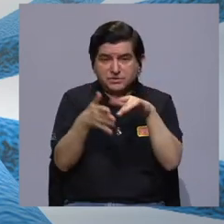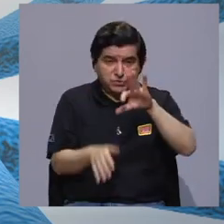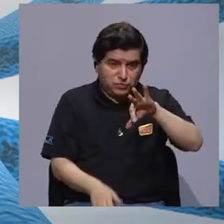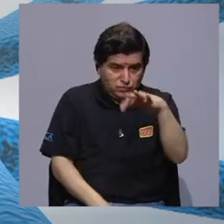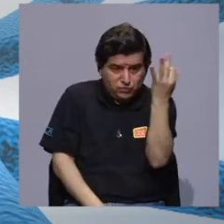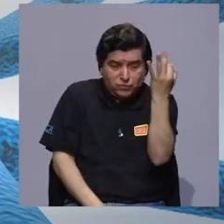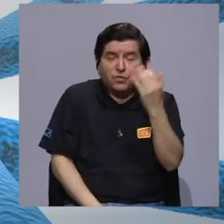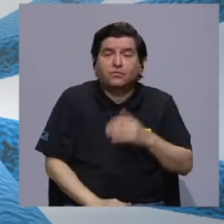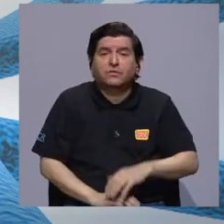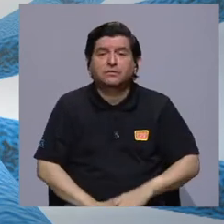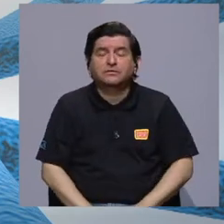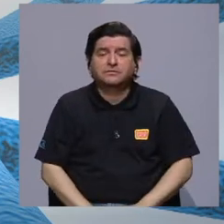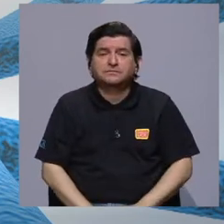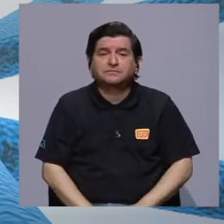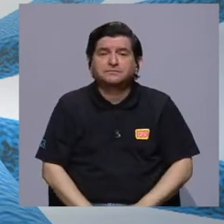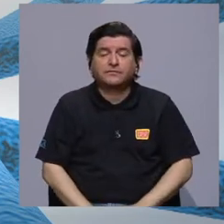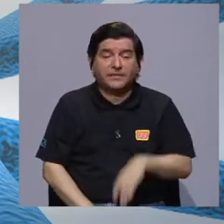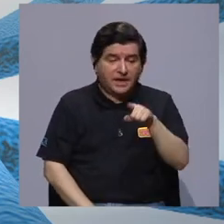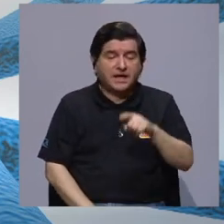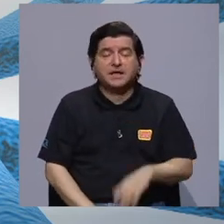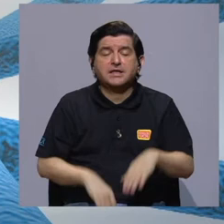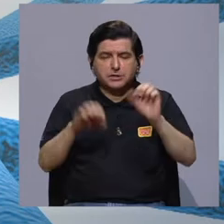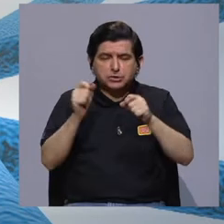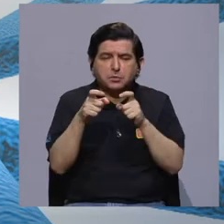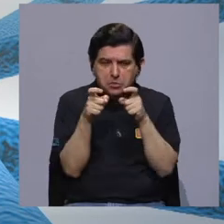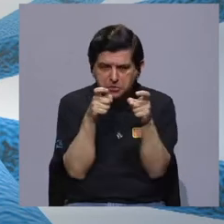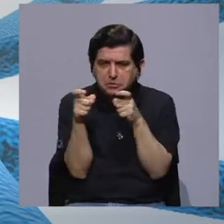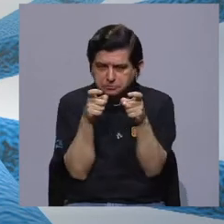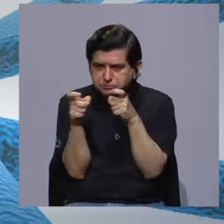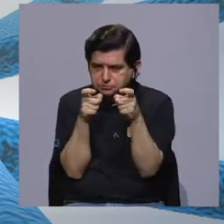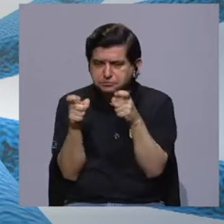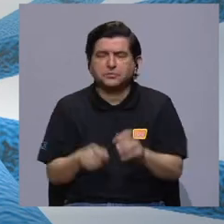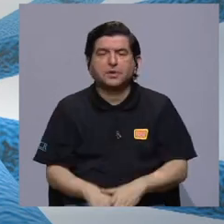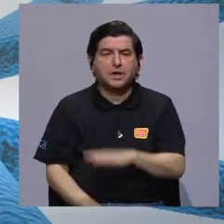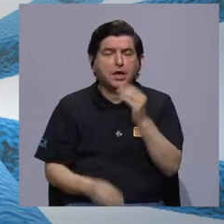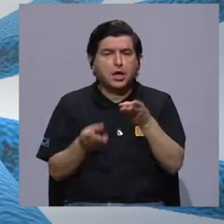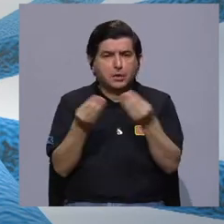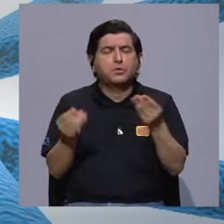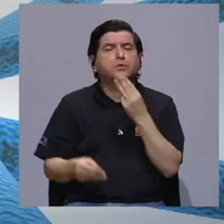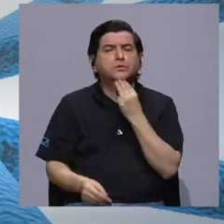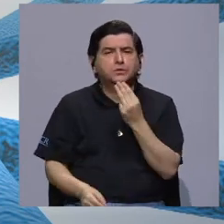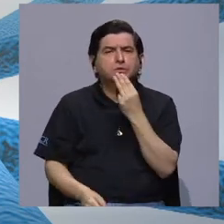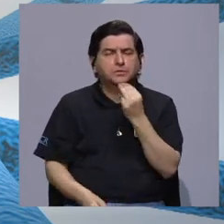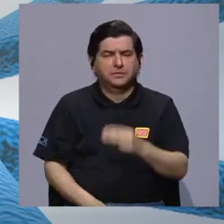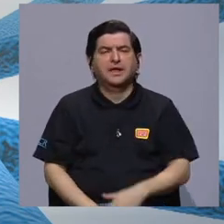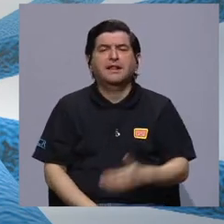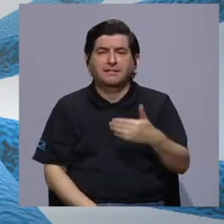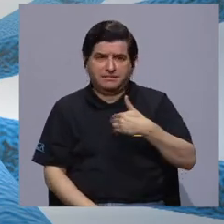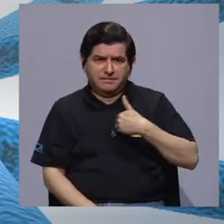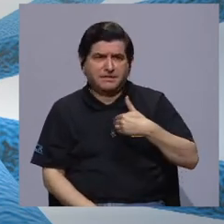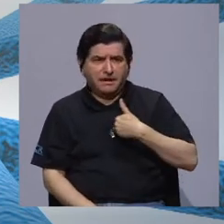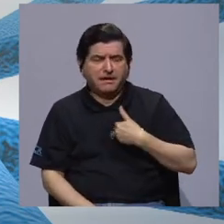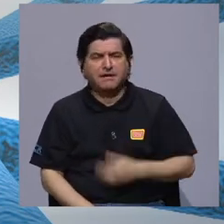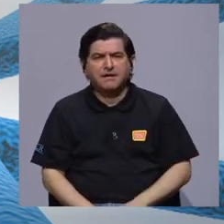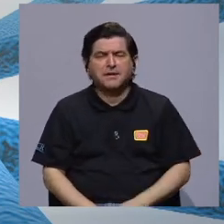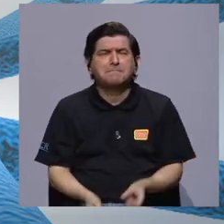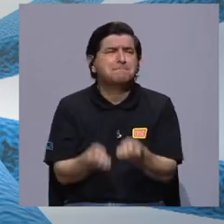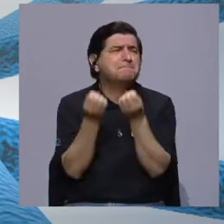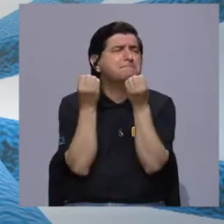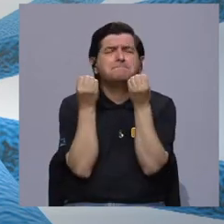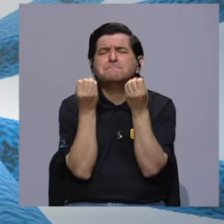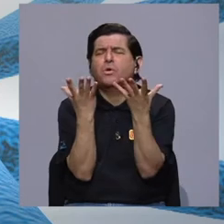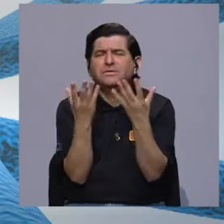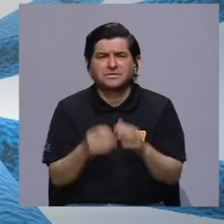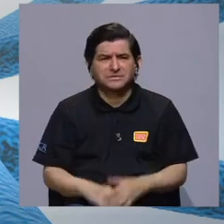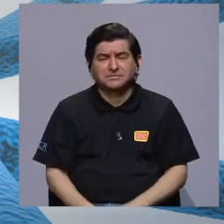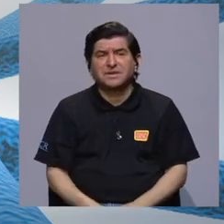estudiadas de esta forma, que son domesticadas y que producen miel. Tenemos